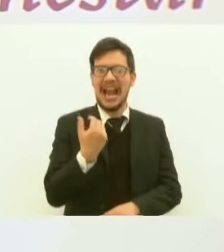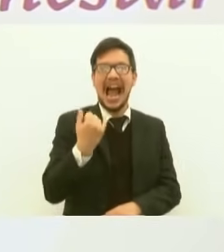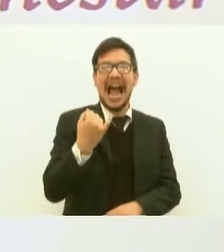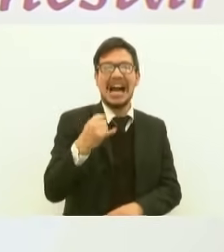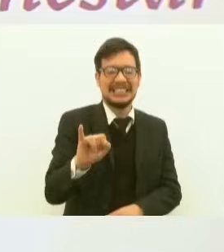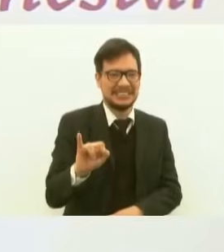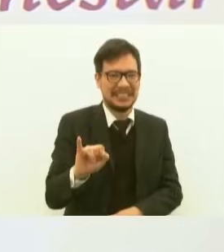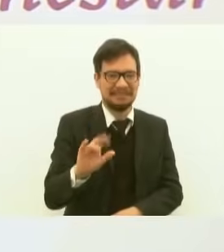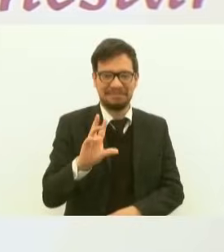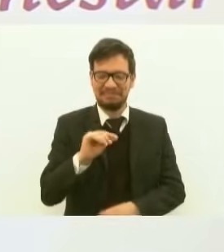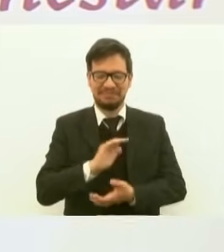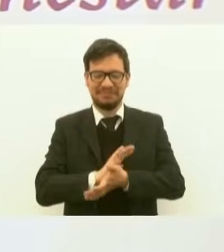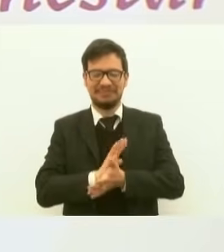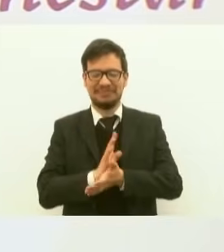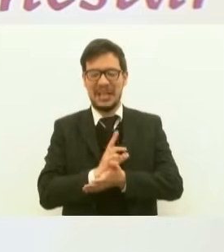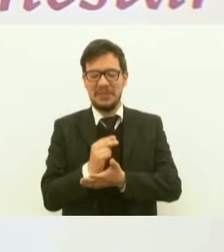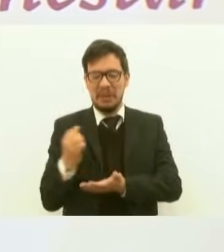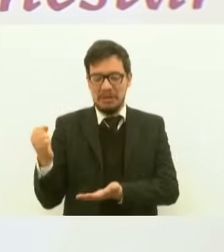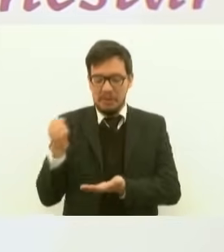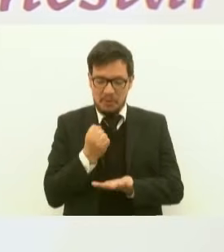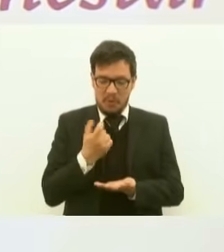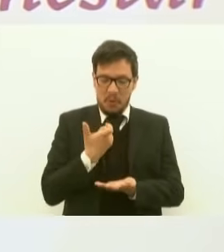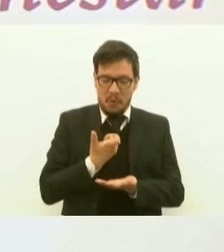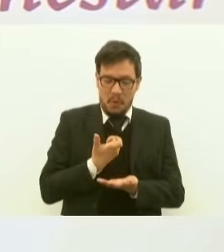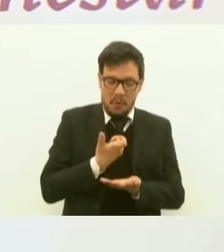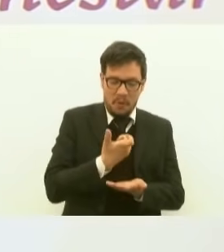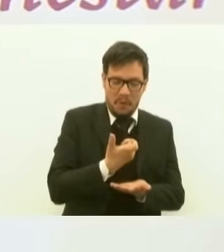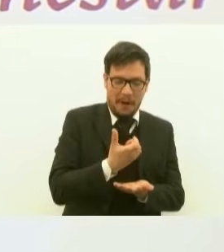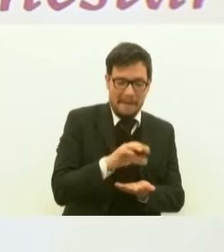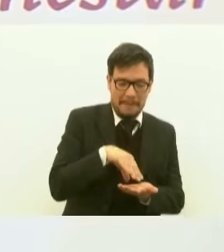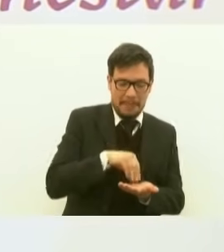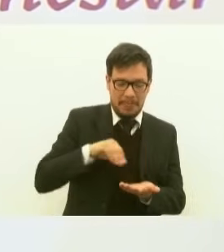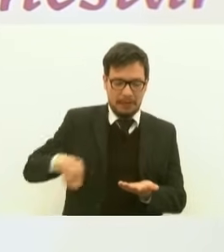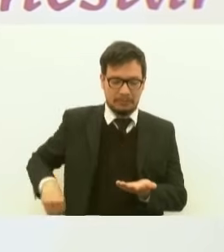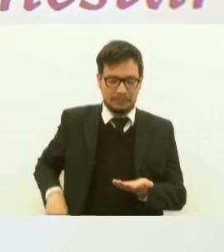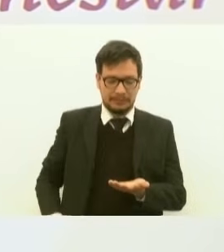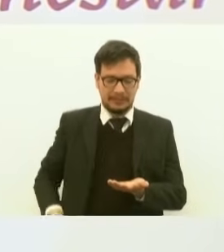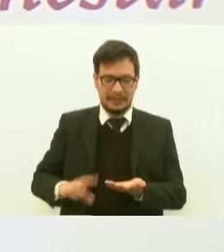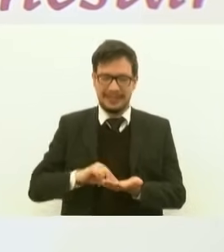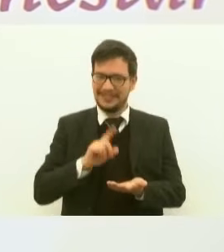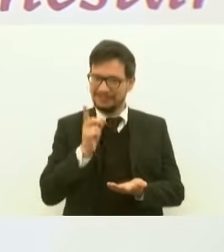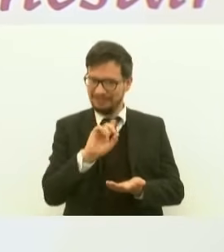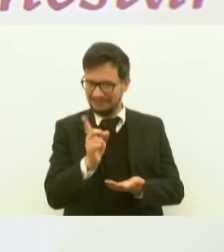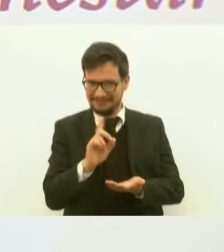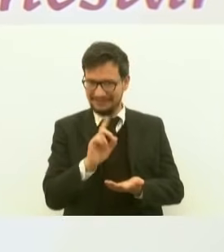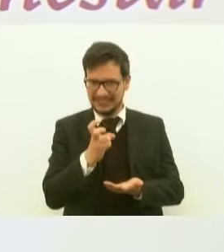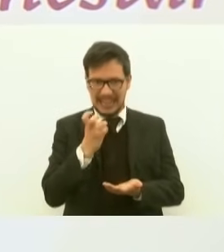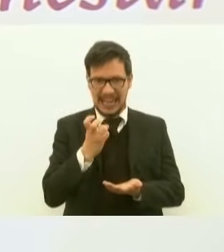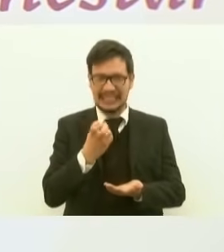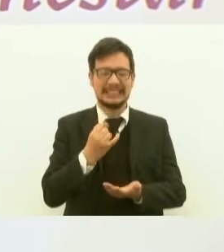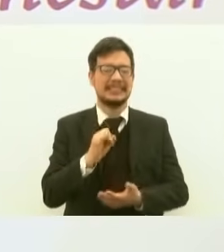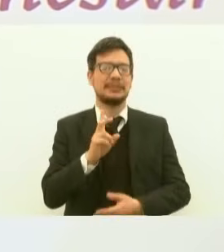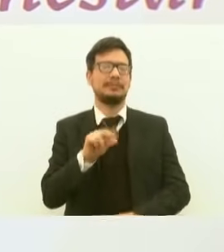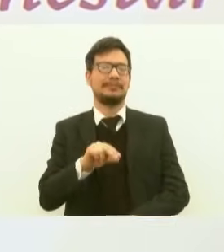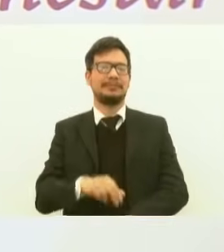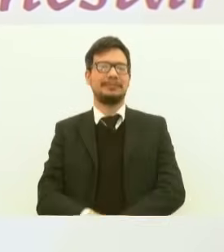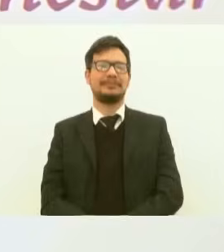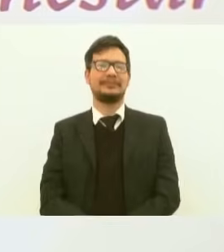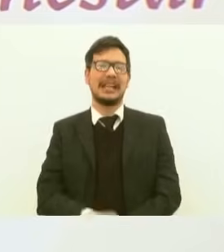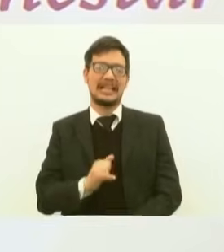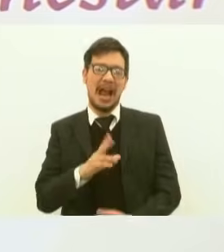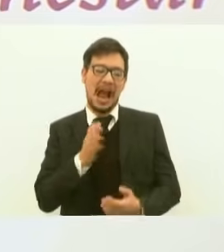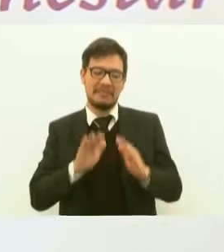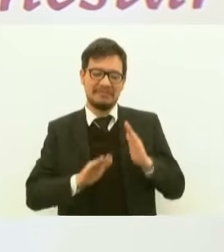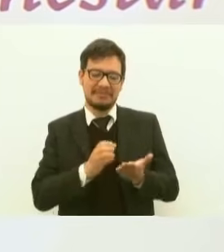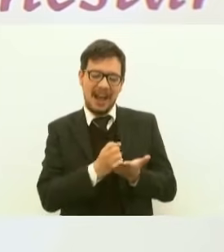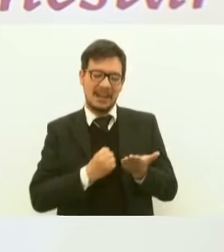O no llega completo, llega con piquete de ojo, con moche, y queremos que